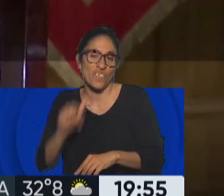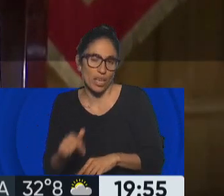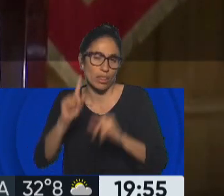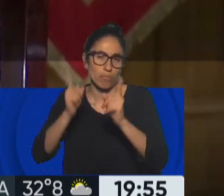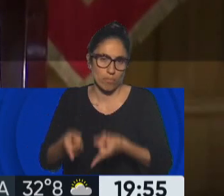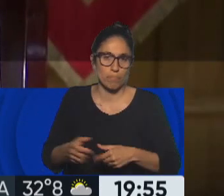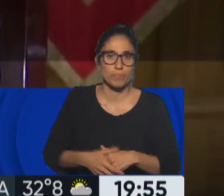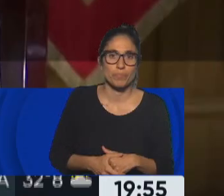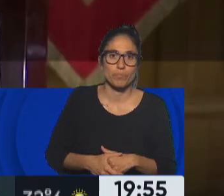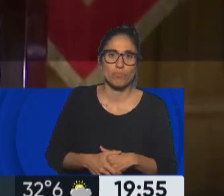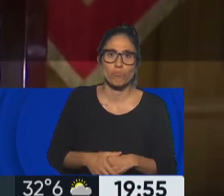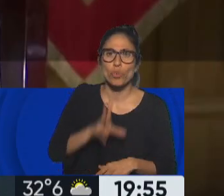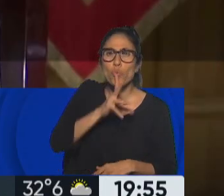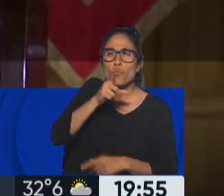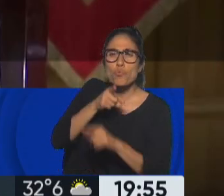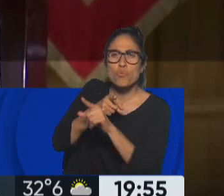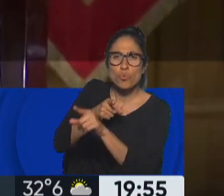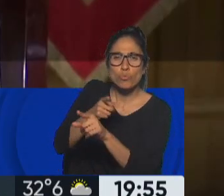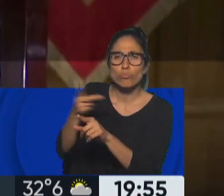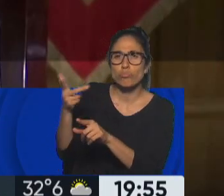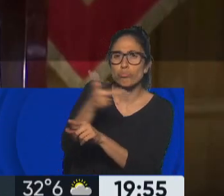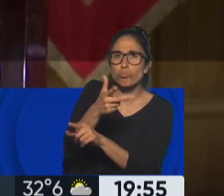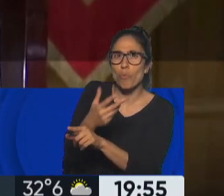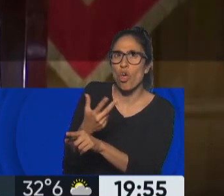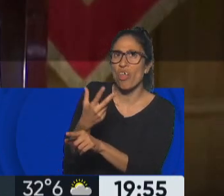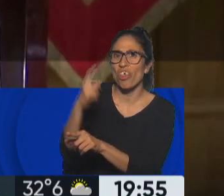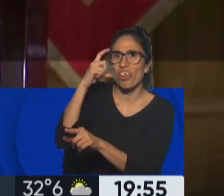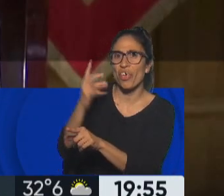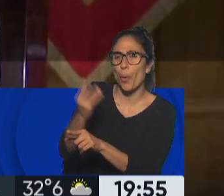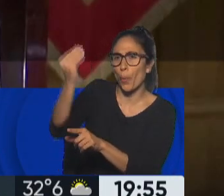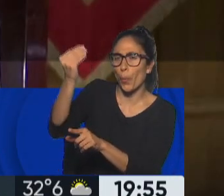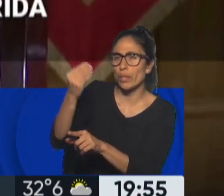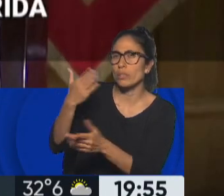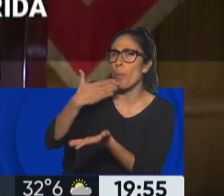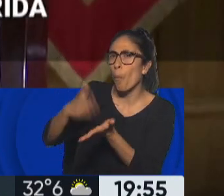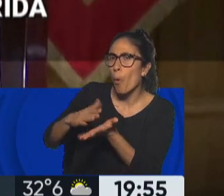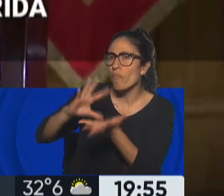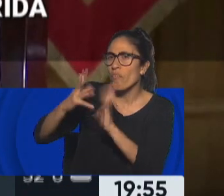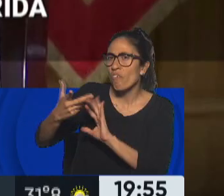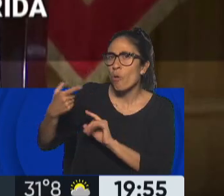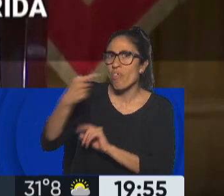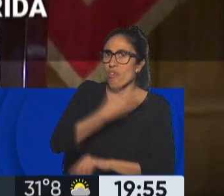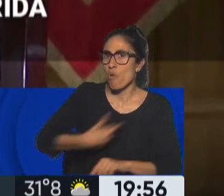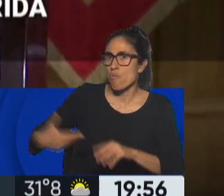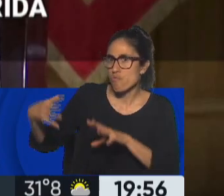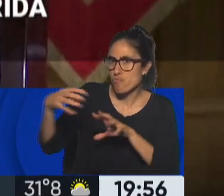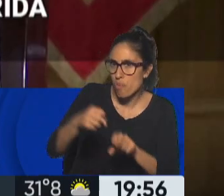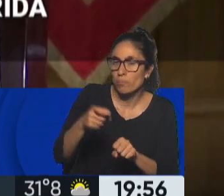10 attempts for a year or two attempts to overthrow the government, that they would support,